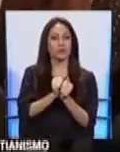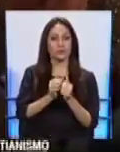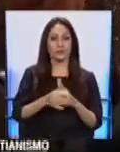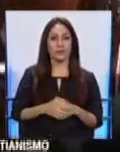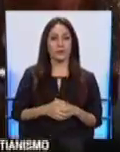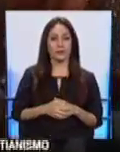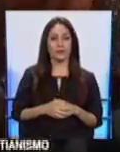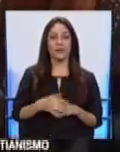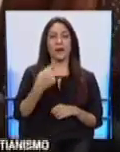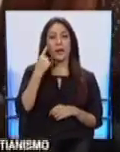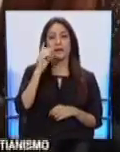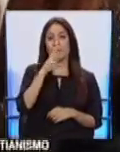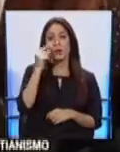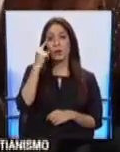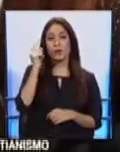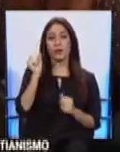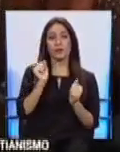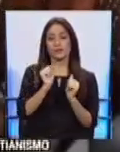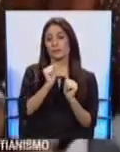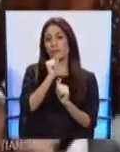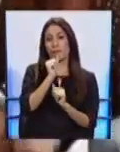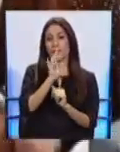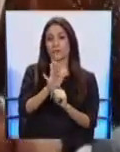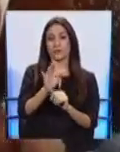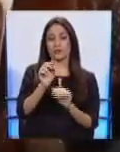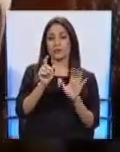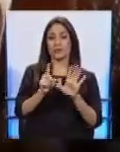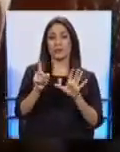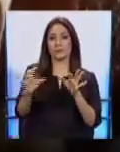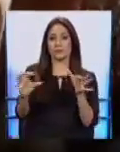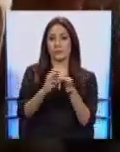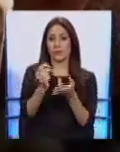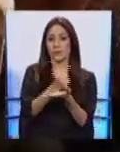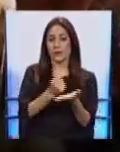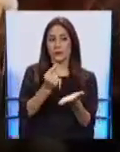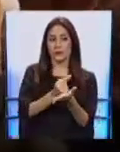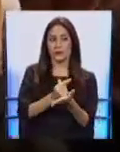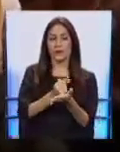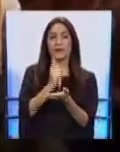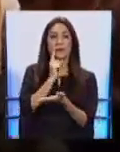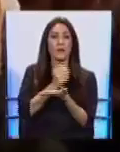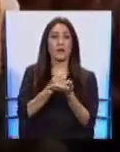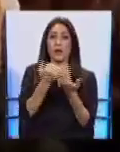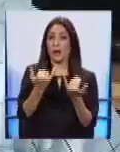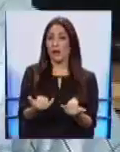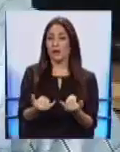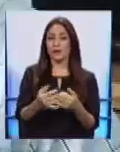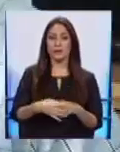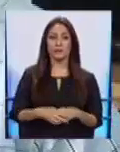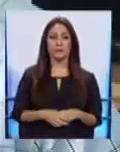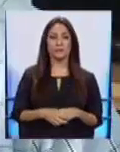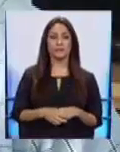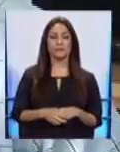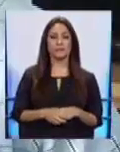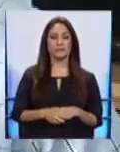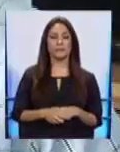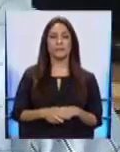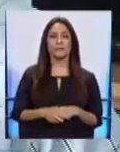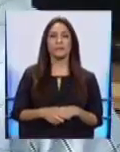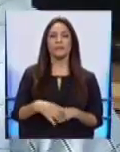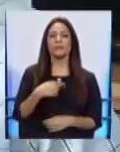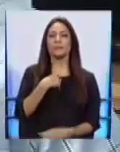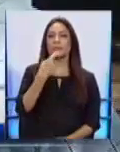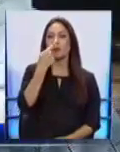dijo que me hubiera ido mejor si no pactaba con el social cristianismo igual en y hoy no lo voy a hacer. En este momento el